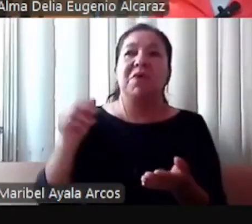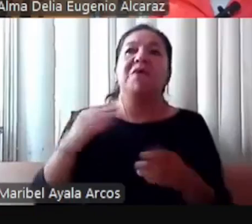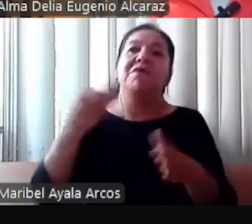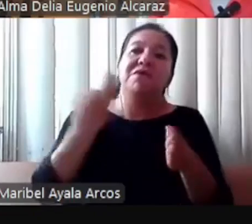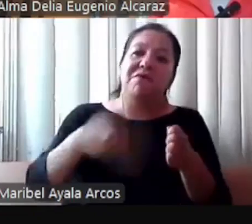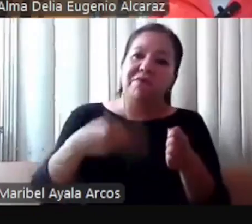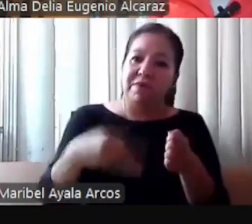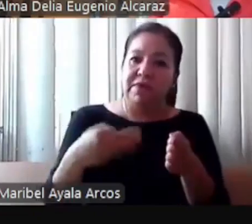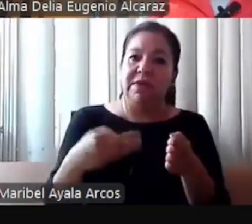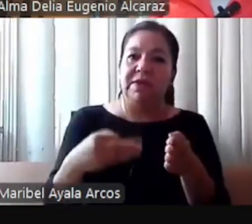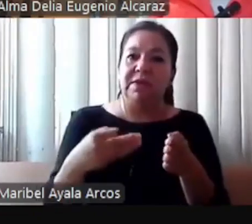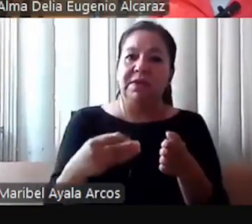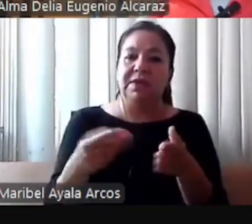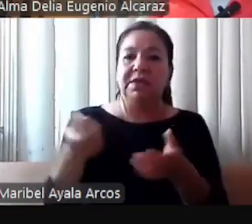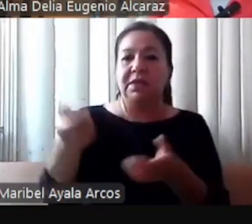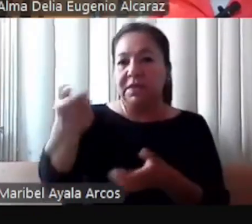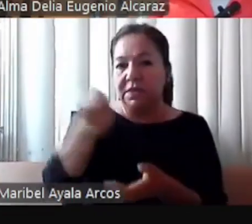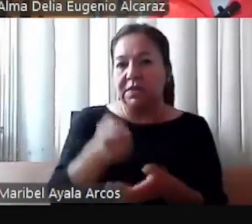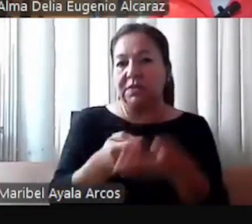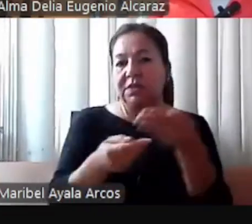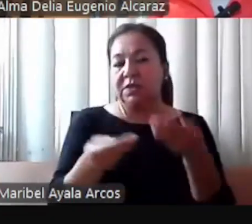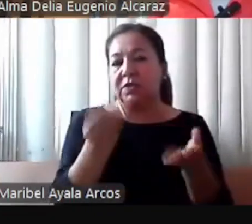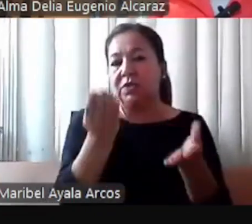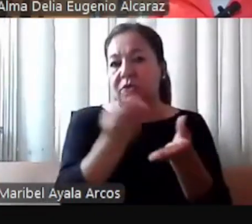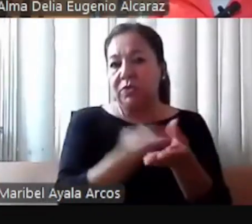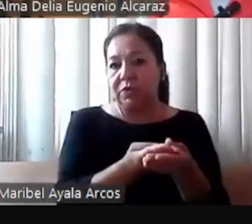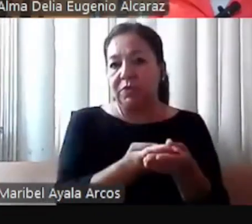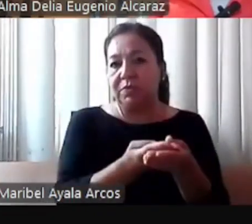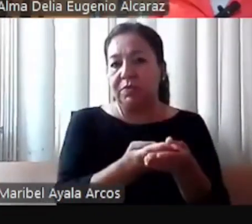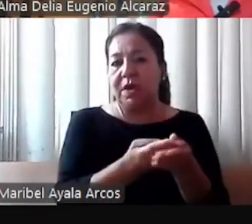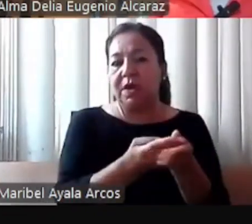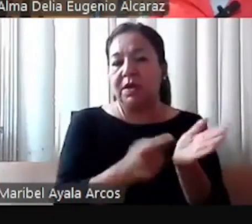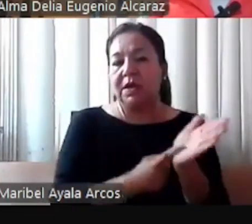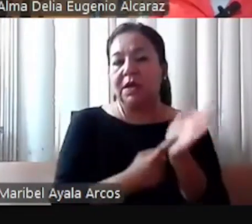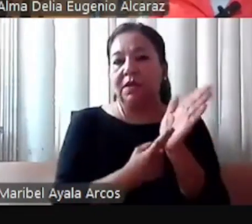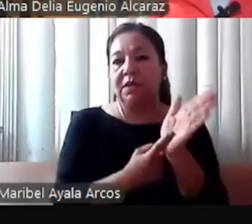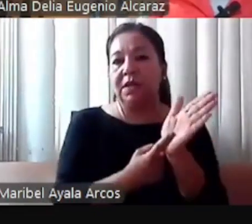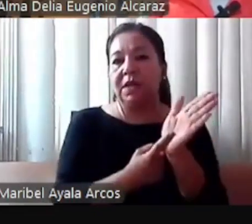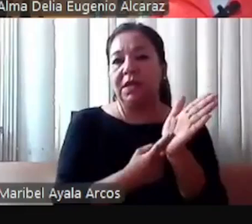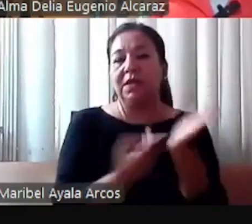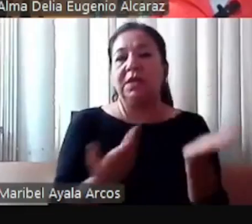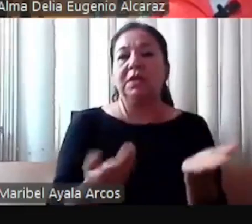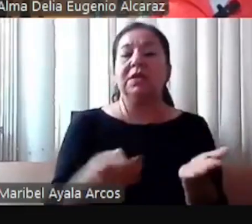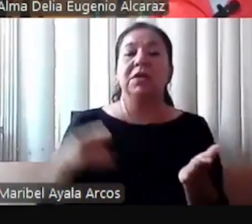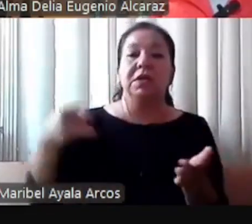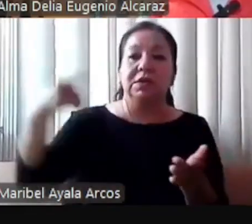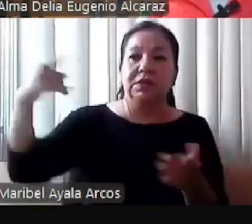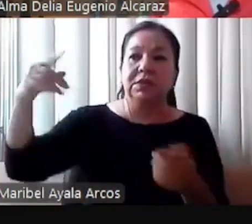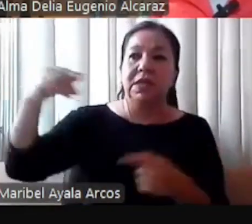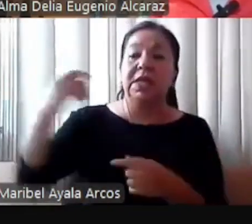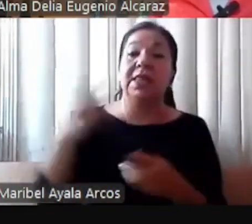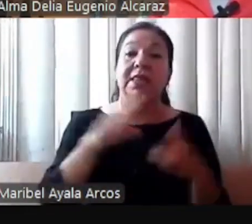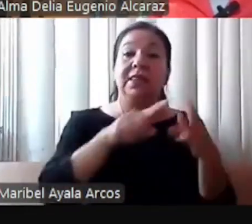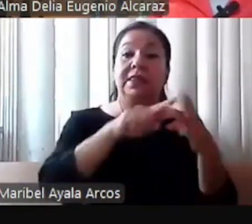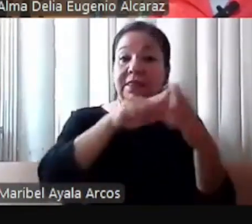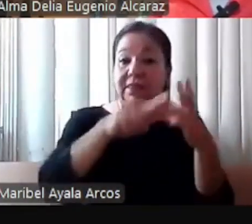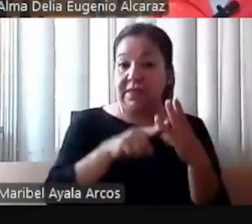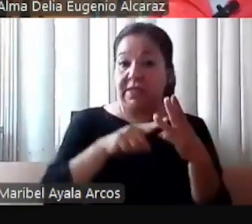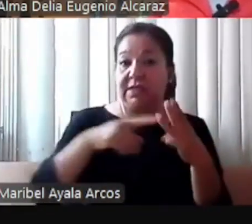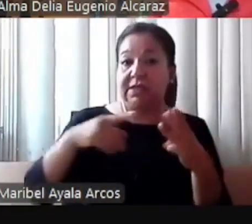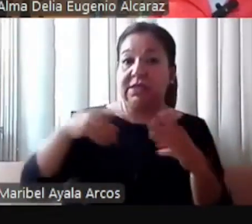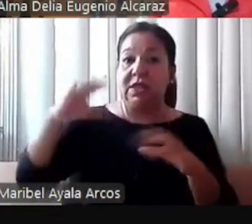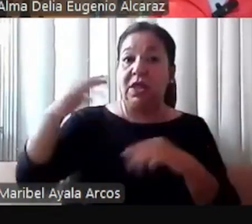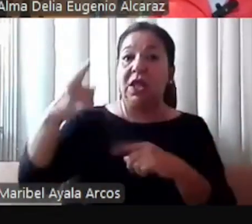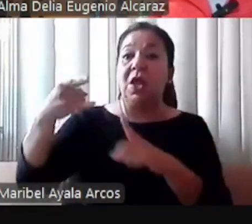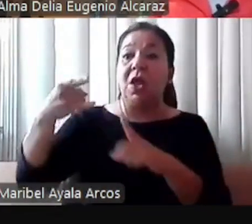obrar ninguna prueba que acredite la elaboración y colocación de las tres lonas denunciadas